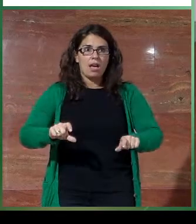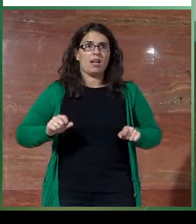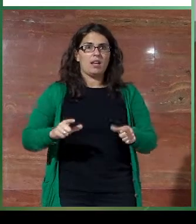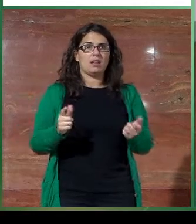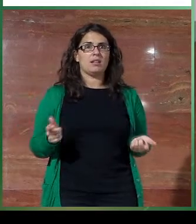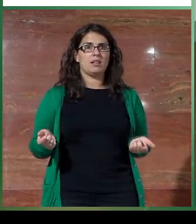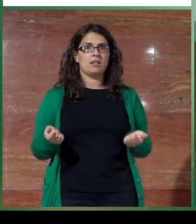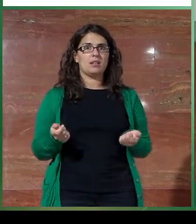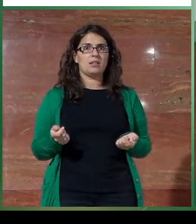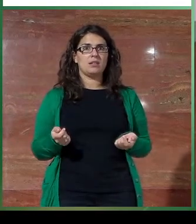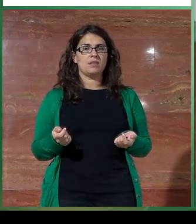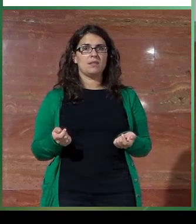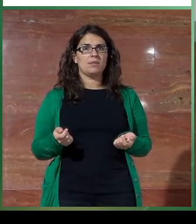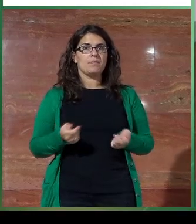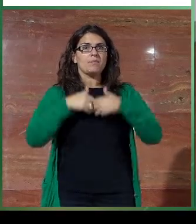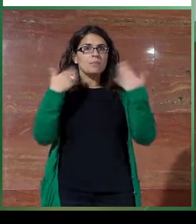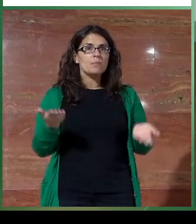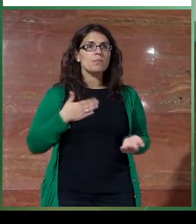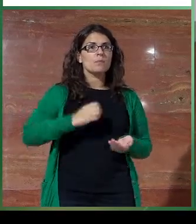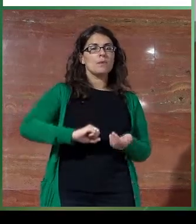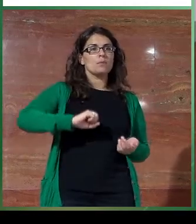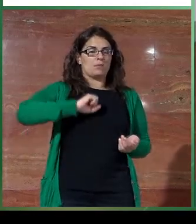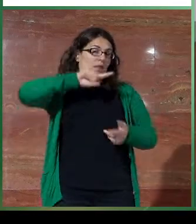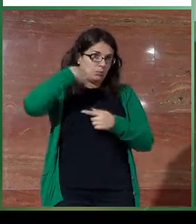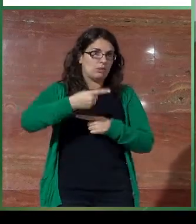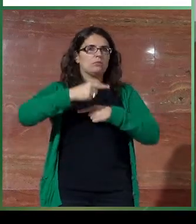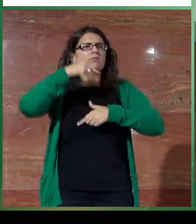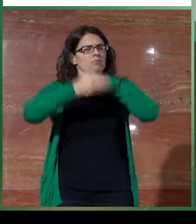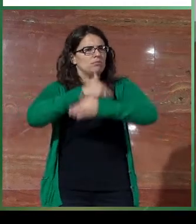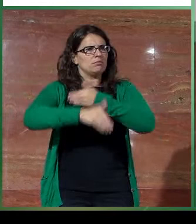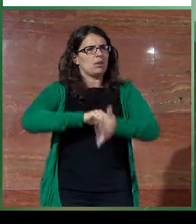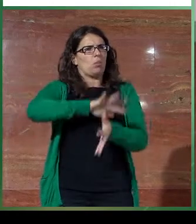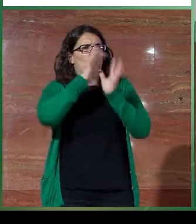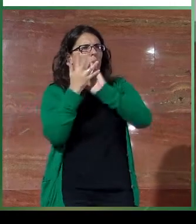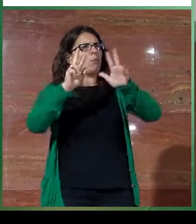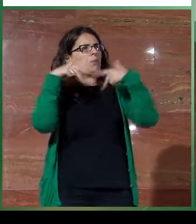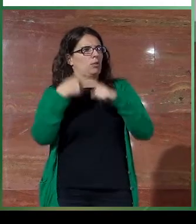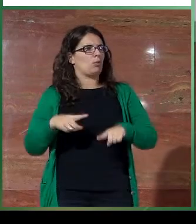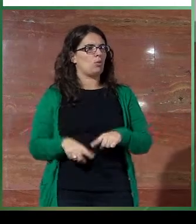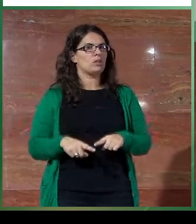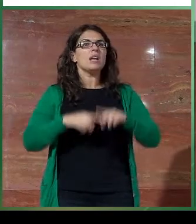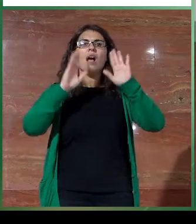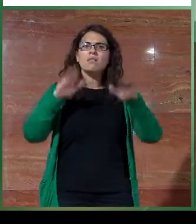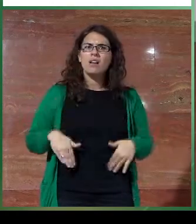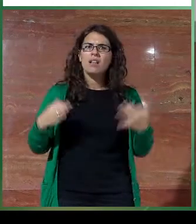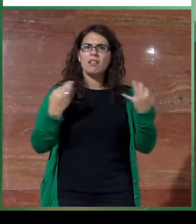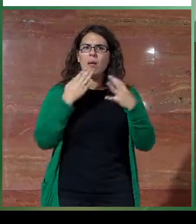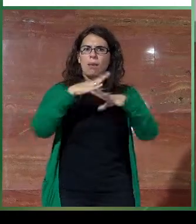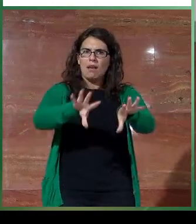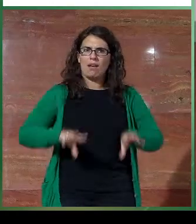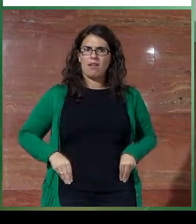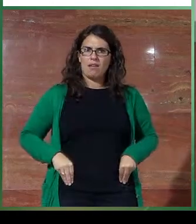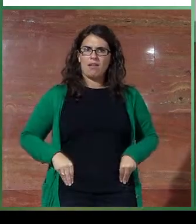existía esa necesidad. La ciudad evoluciona, permite una serie de cosas y la tenemos que adaptar. Nos pasa en las